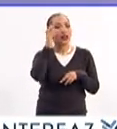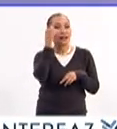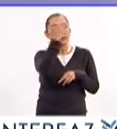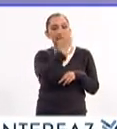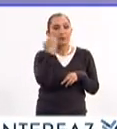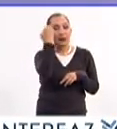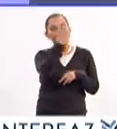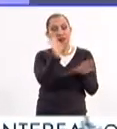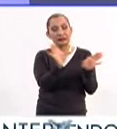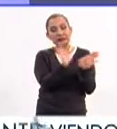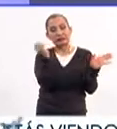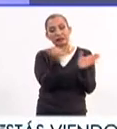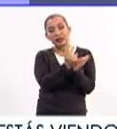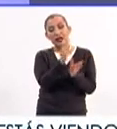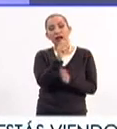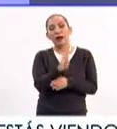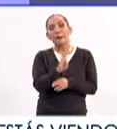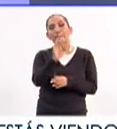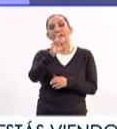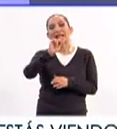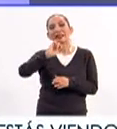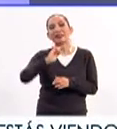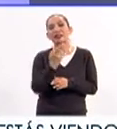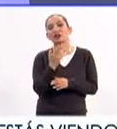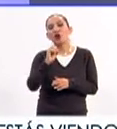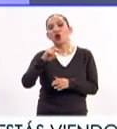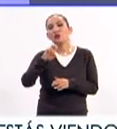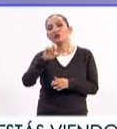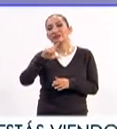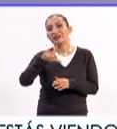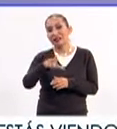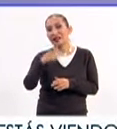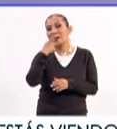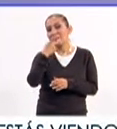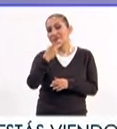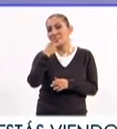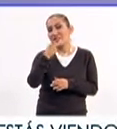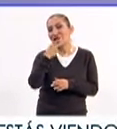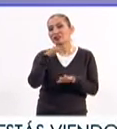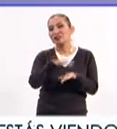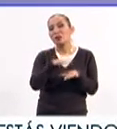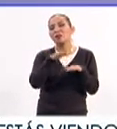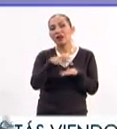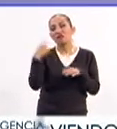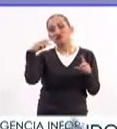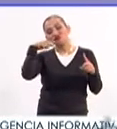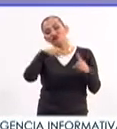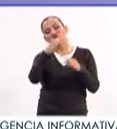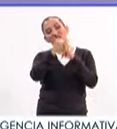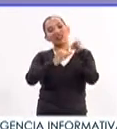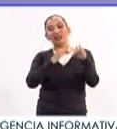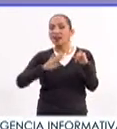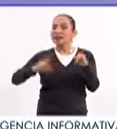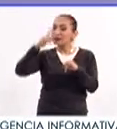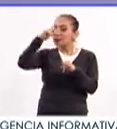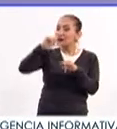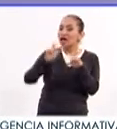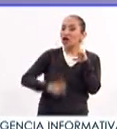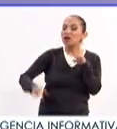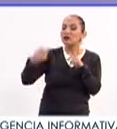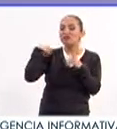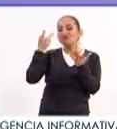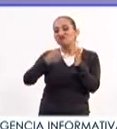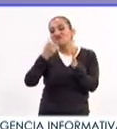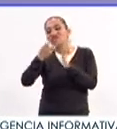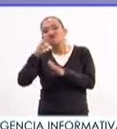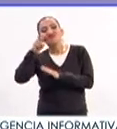exámenes de certificación del British Council, con quien vamos a platicar acerca de las perspectivas internacionales y nacionales sobre las